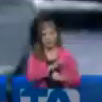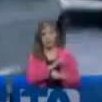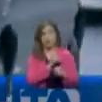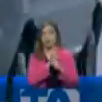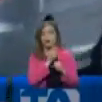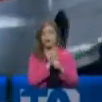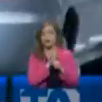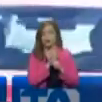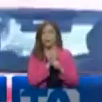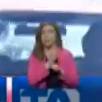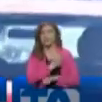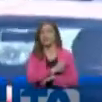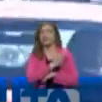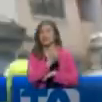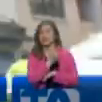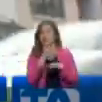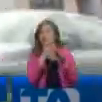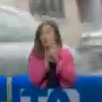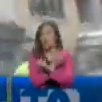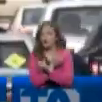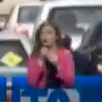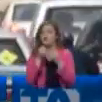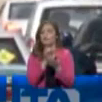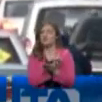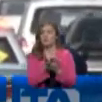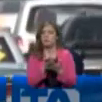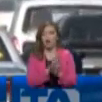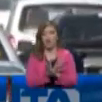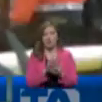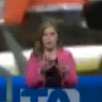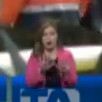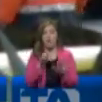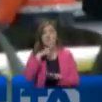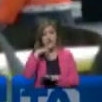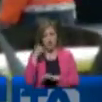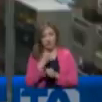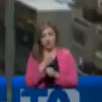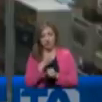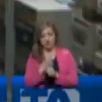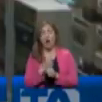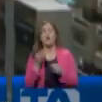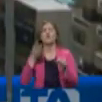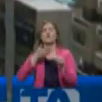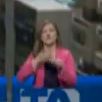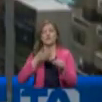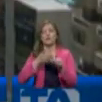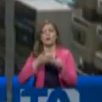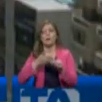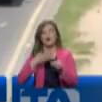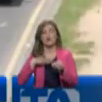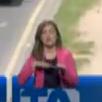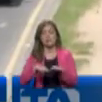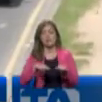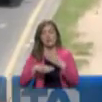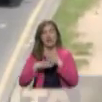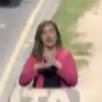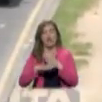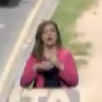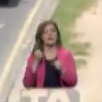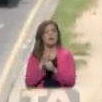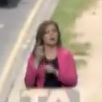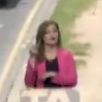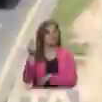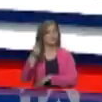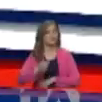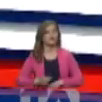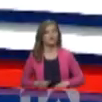trabajará en el día, durante la noche y fines de semana y también los feriados. Esto con el objeto de agilizar el trabajo.